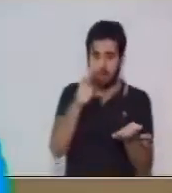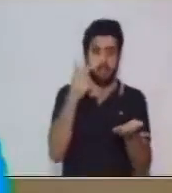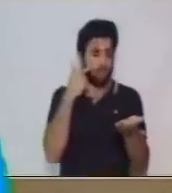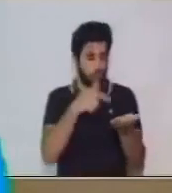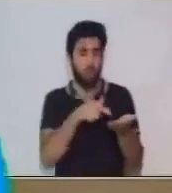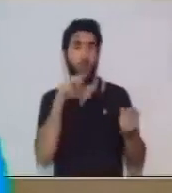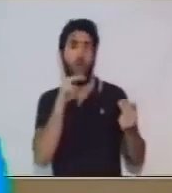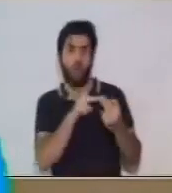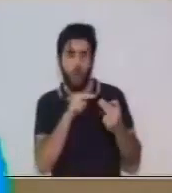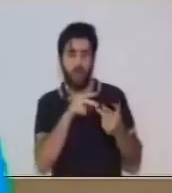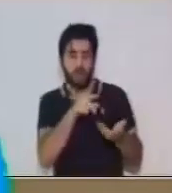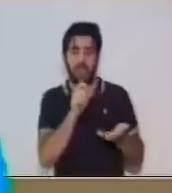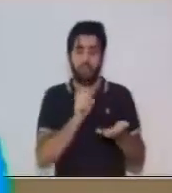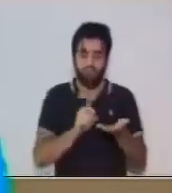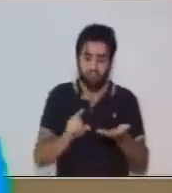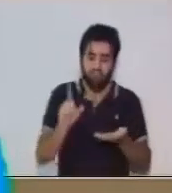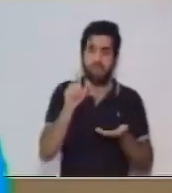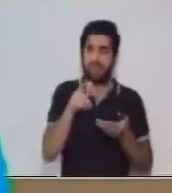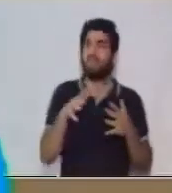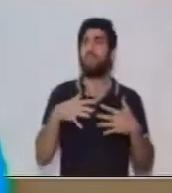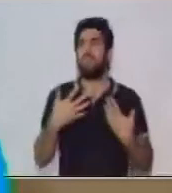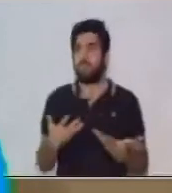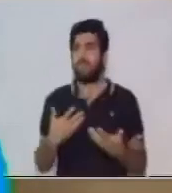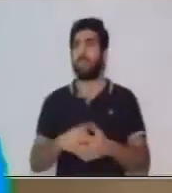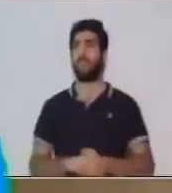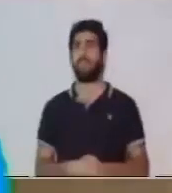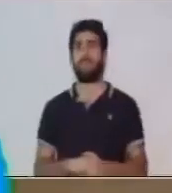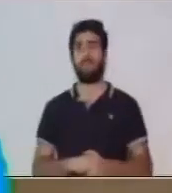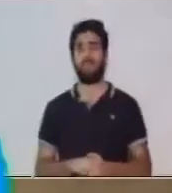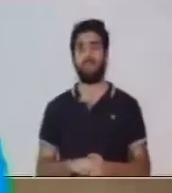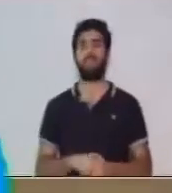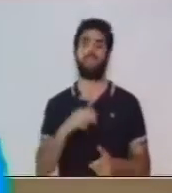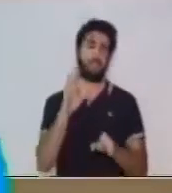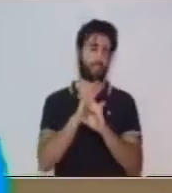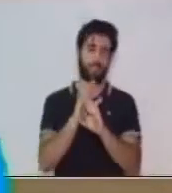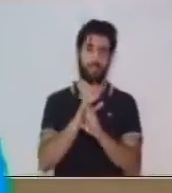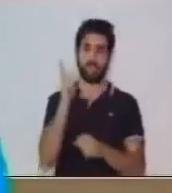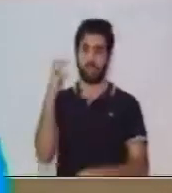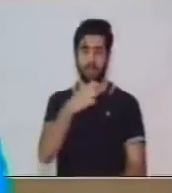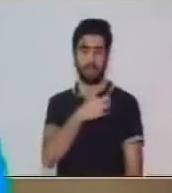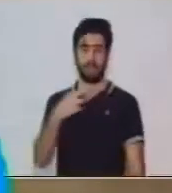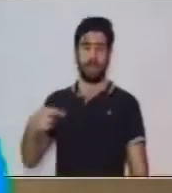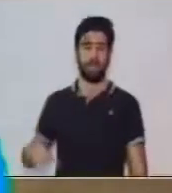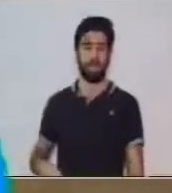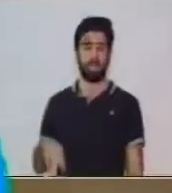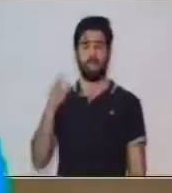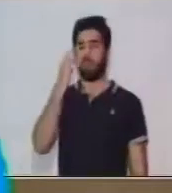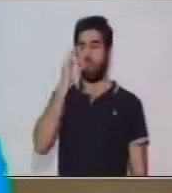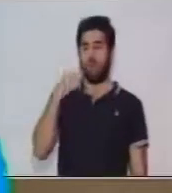este tipo de cuentos, como el que habíamos mencionado al inicio, La Cenicienta, Pulgarcito,